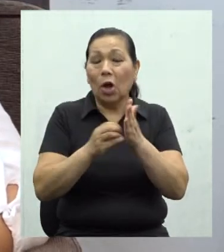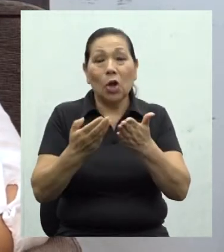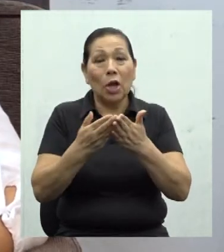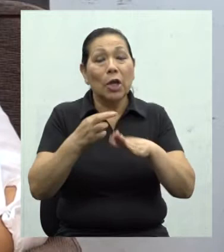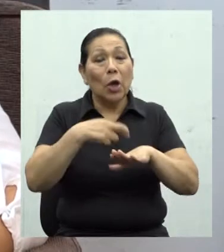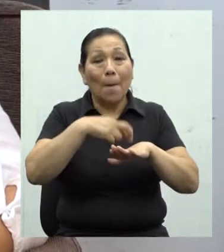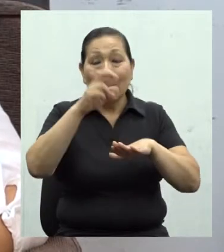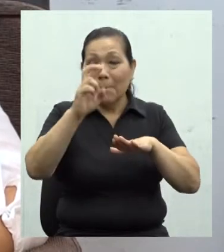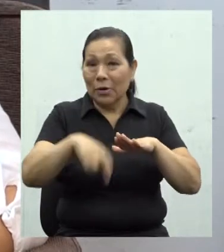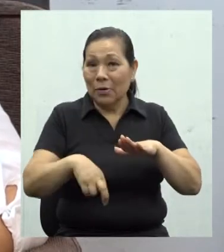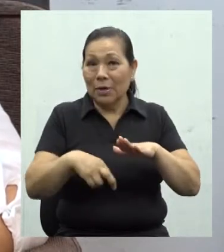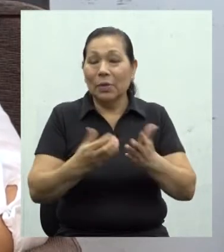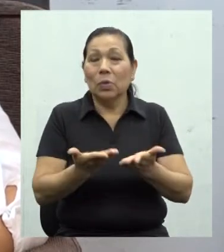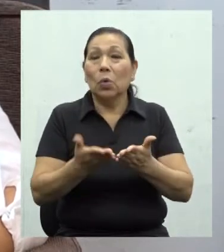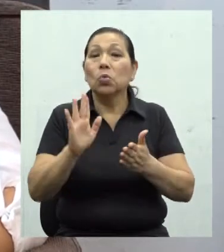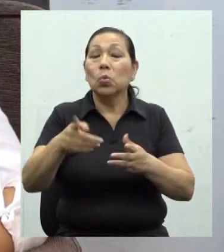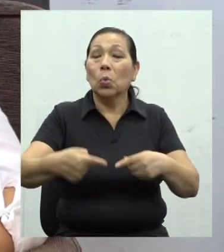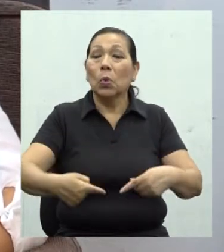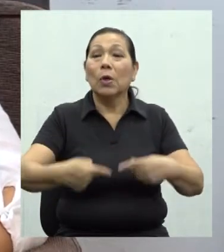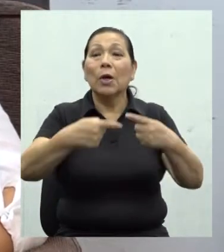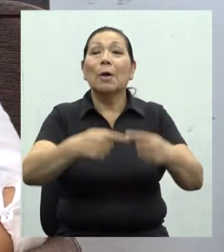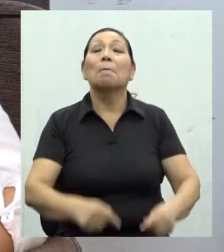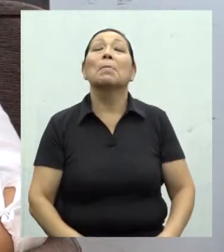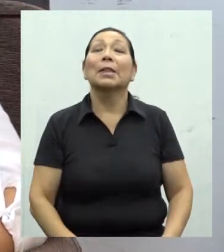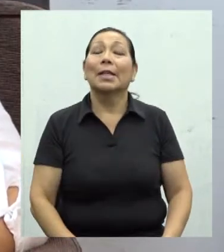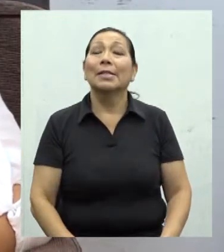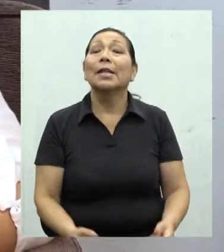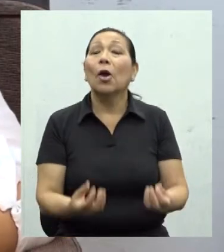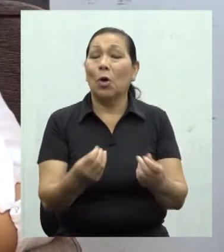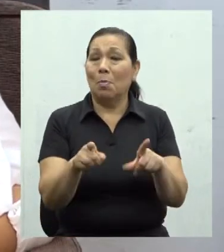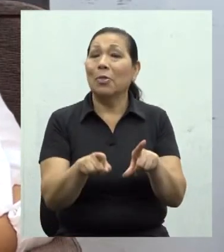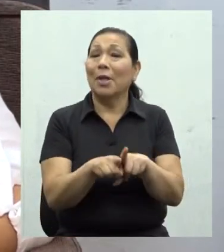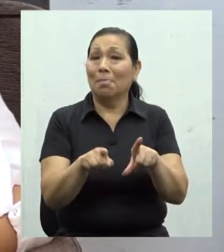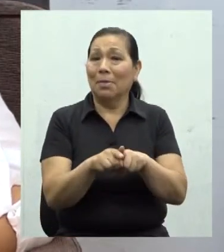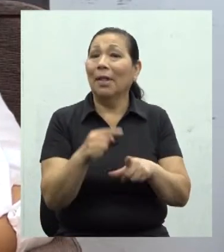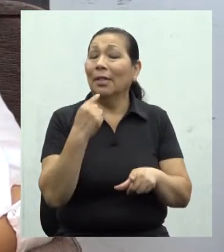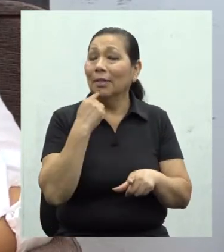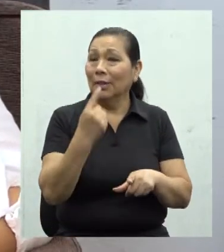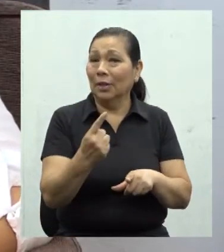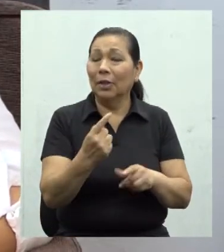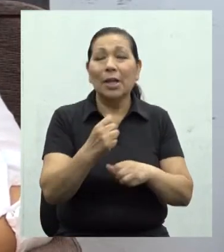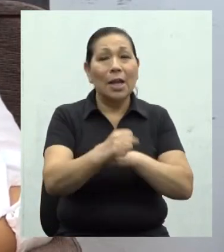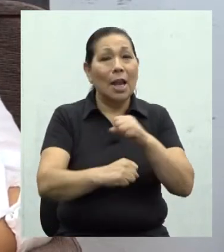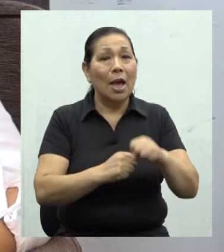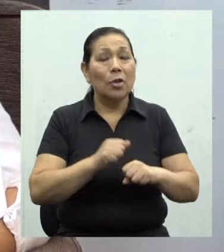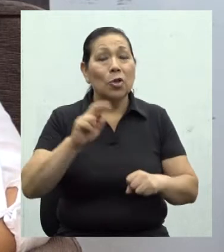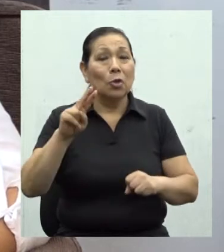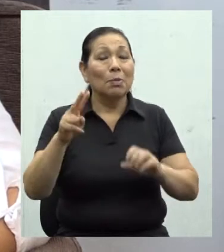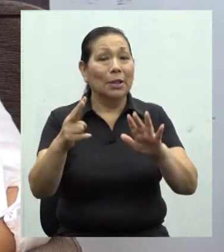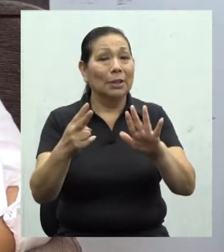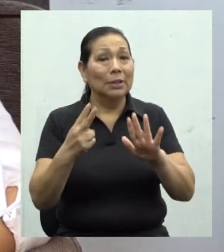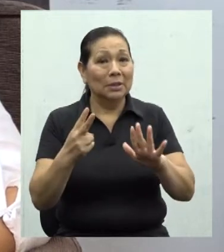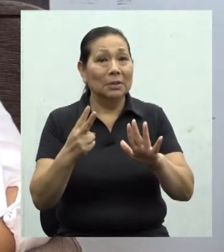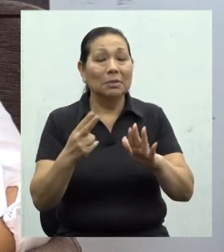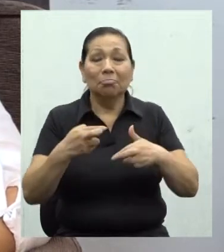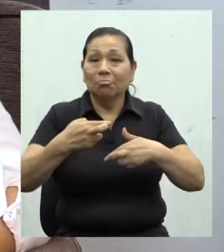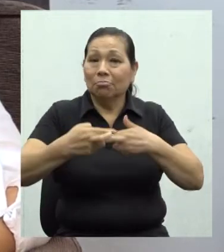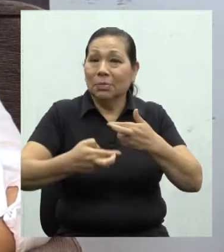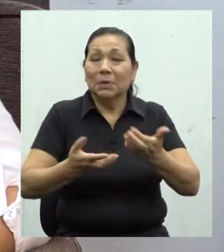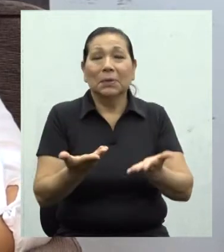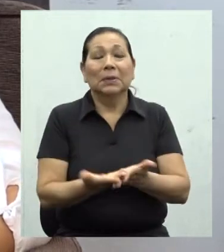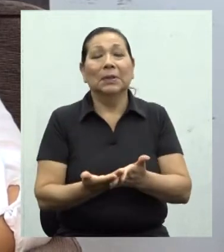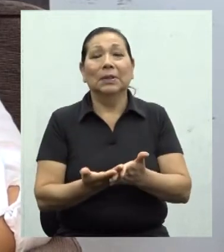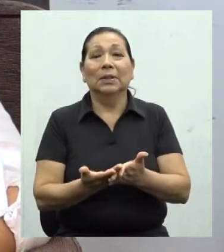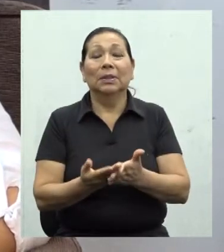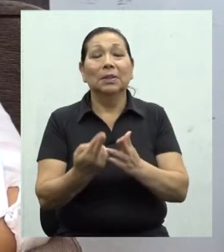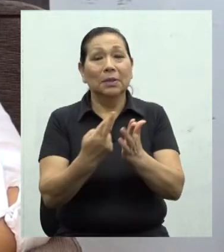colegios profesionales en el ámbito de sus competencias. Y cabe señalar que en el año 2017 se produjo